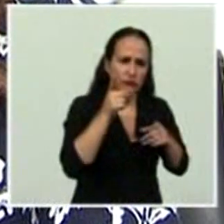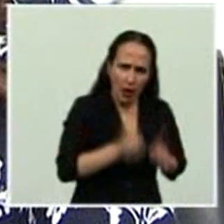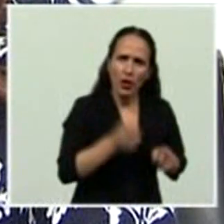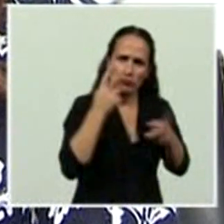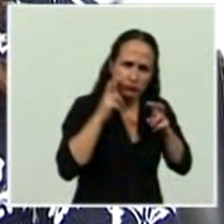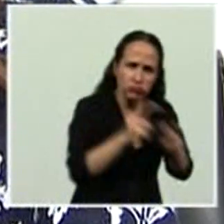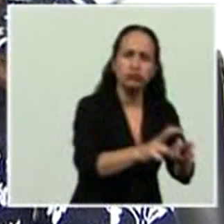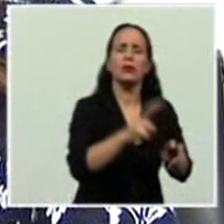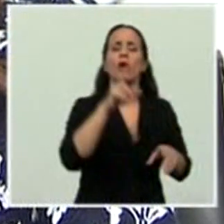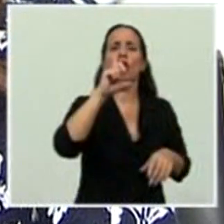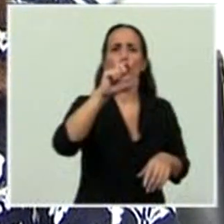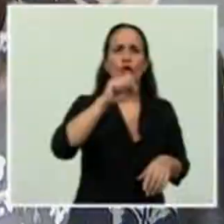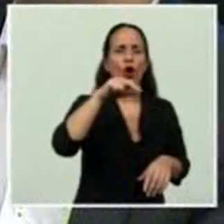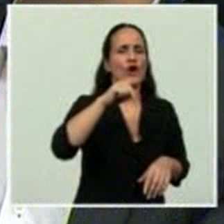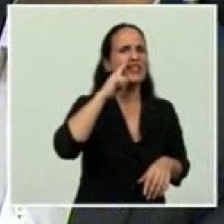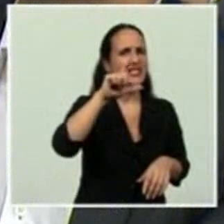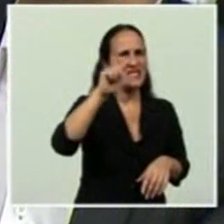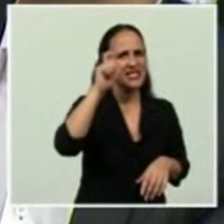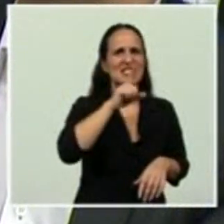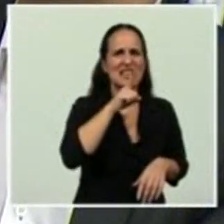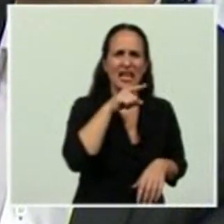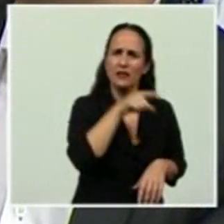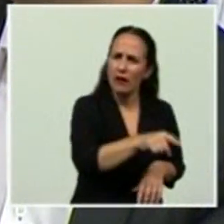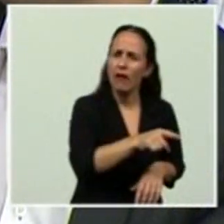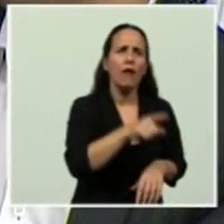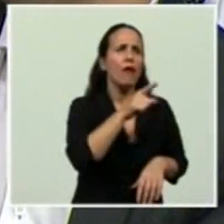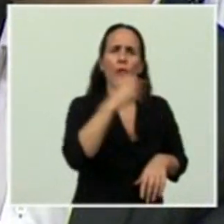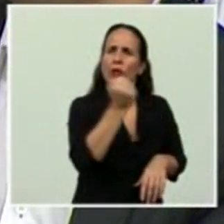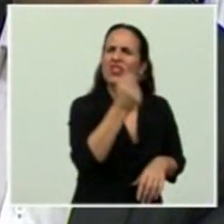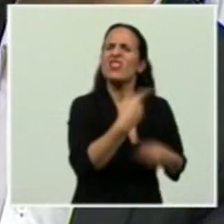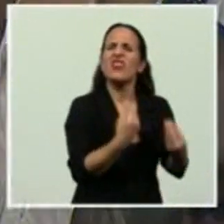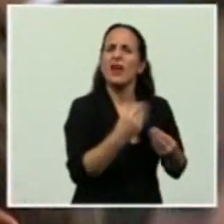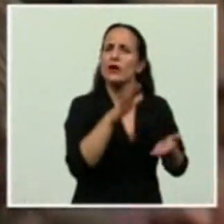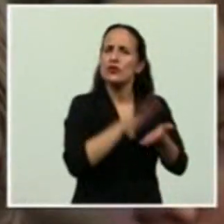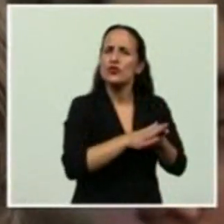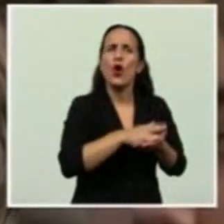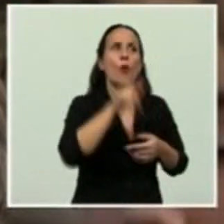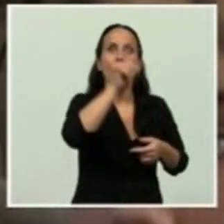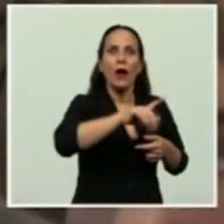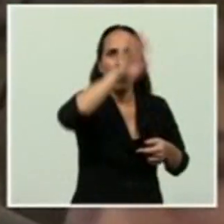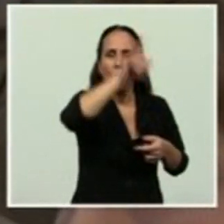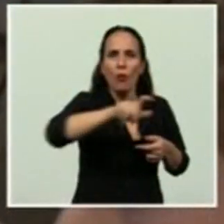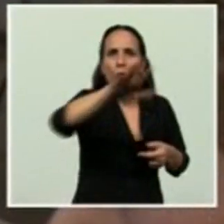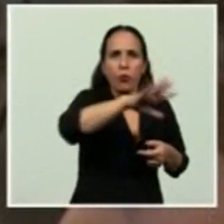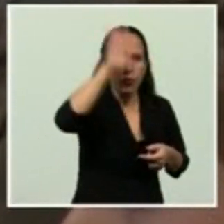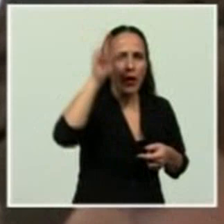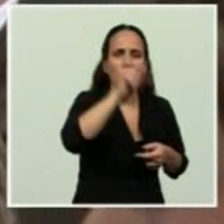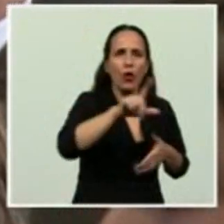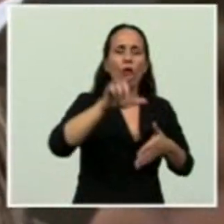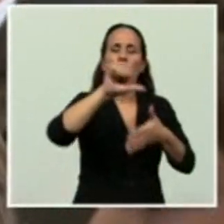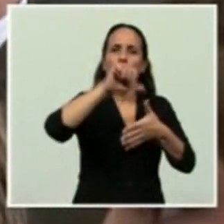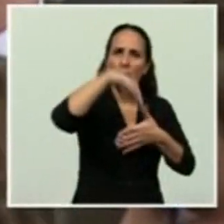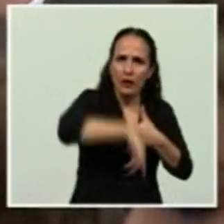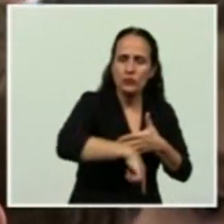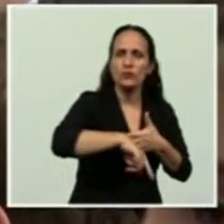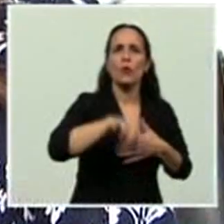el conicet y su producción se caracteriza por el aporte de nuevos conocimientos en el tema de las poblaciones originarias de Sudamérica ha